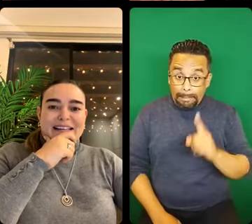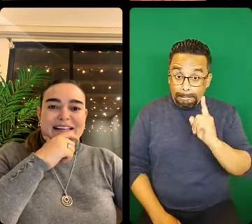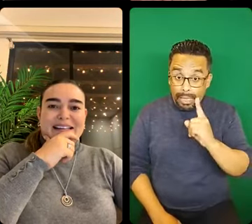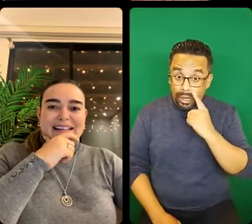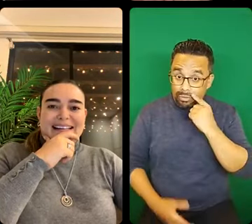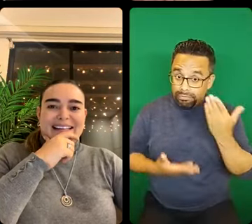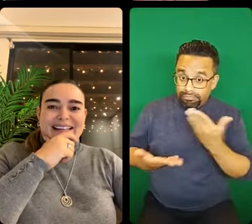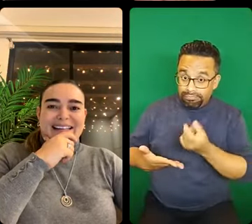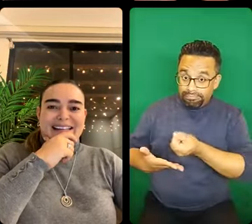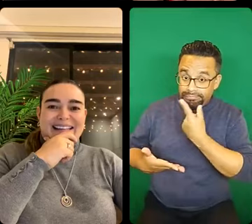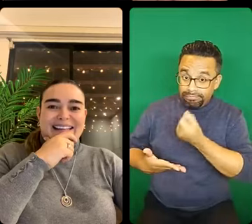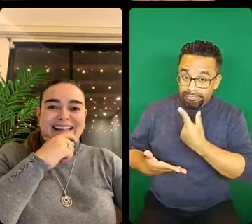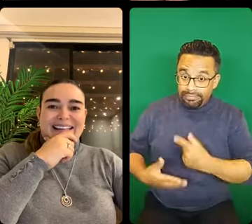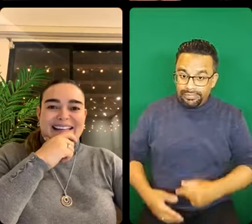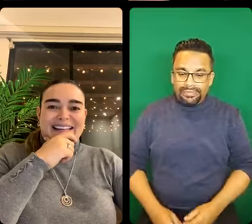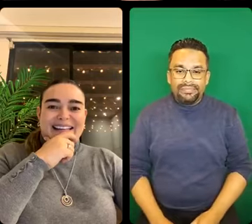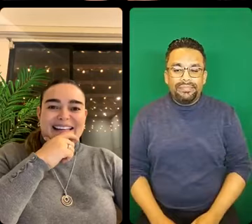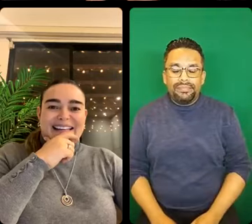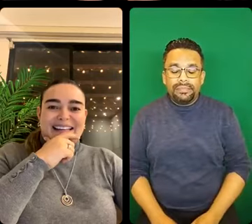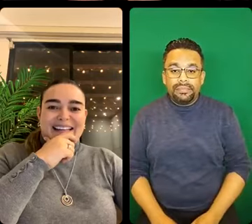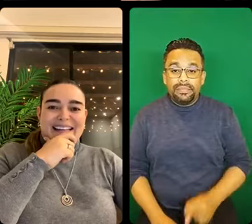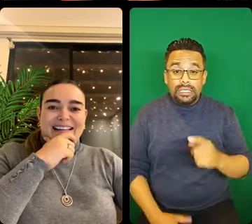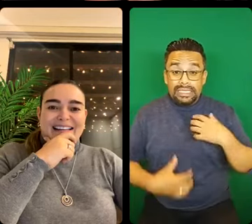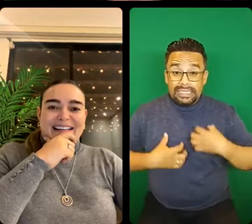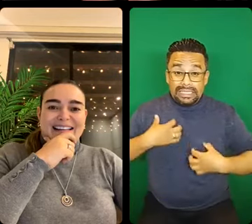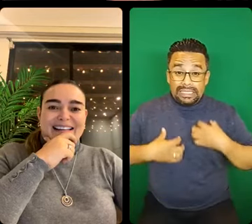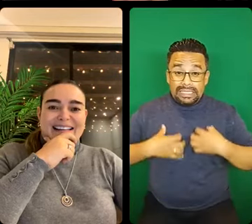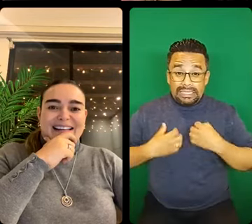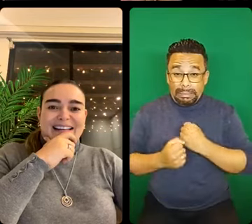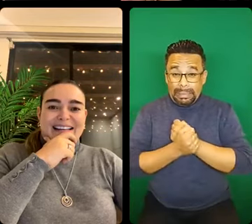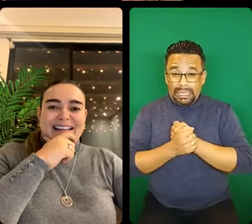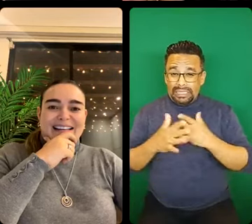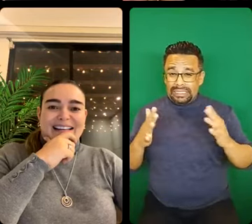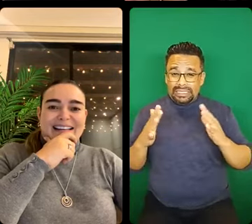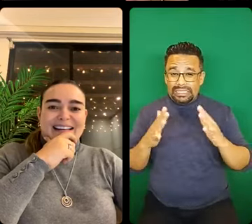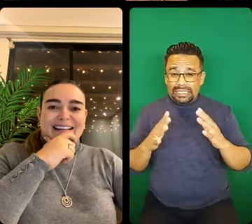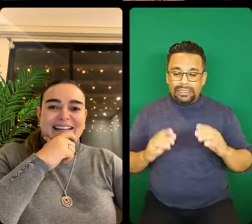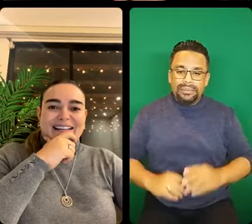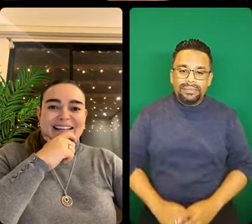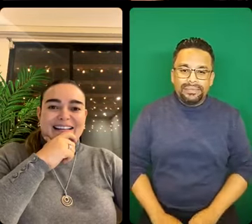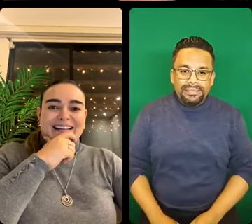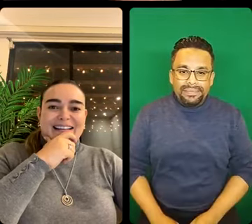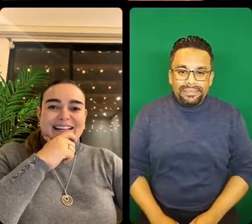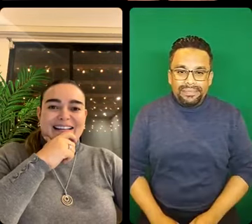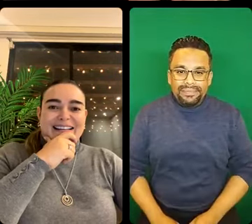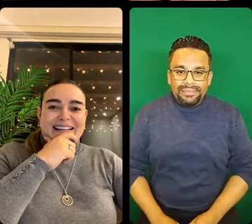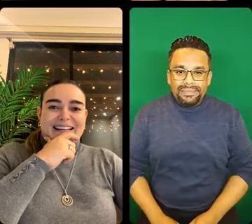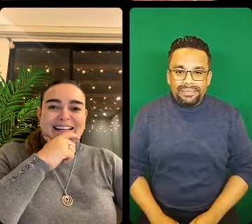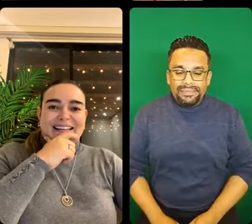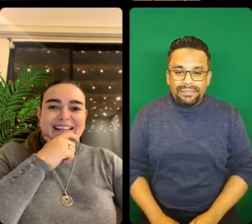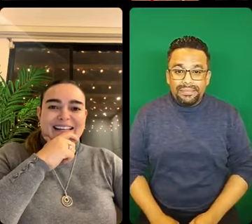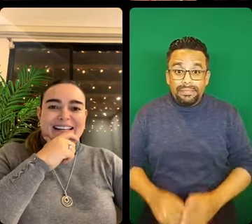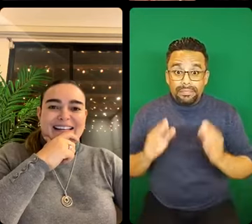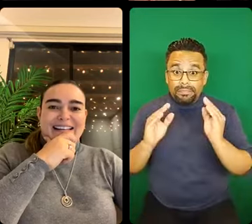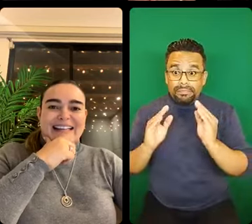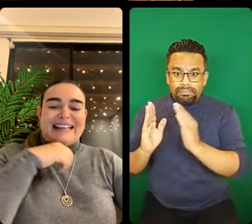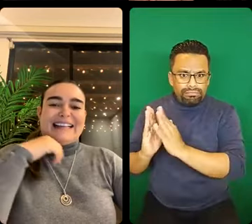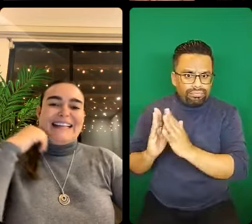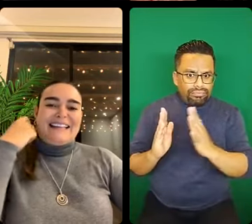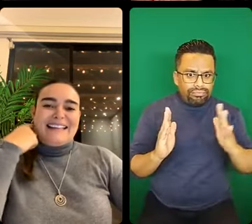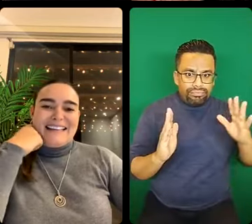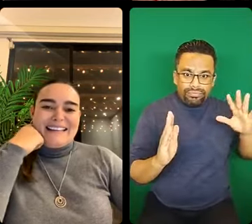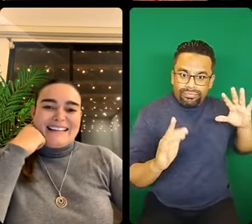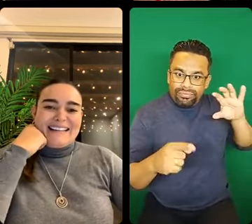María Yepes, Sin Temor al Amor, Diana Paola Díaz, Sincrodestino,